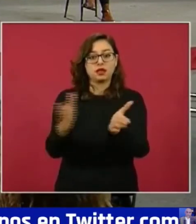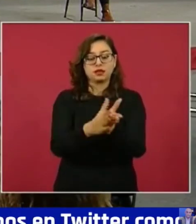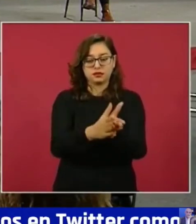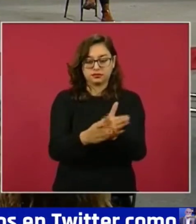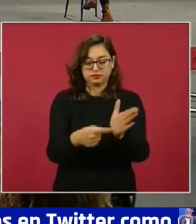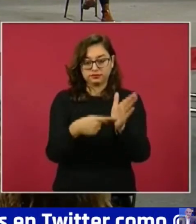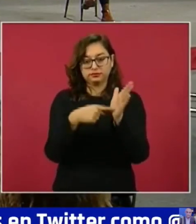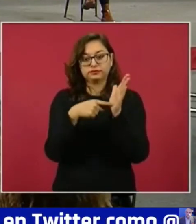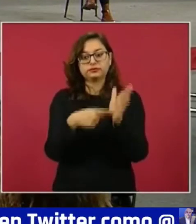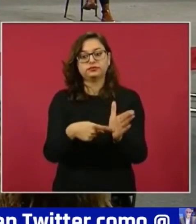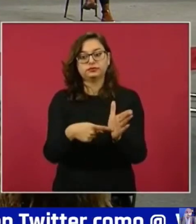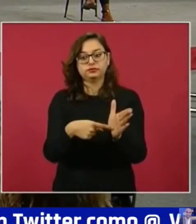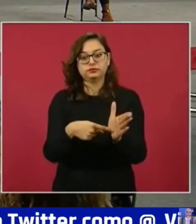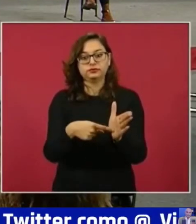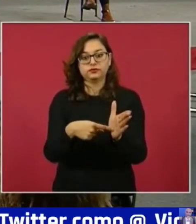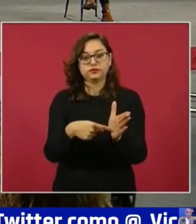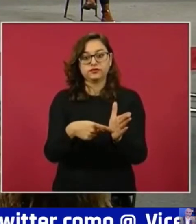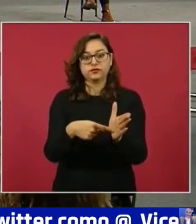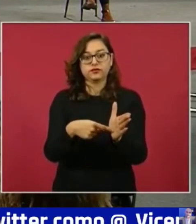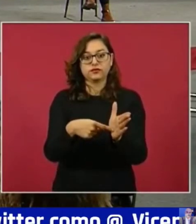Recordando,